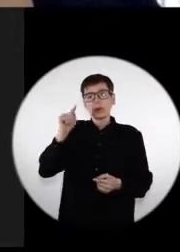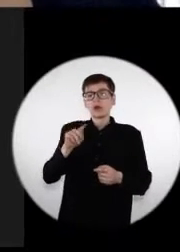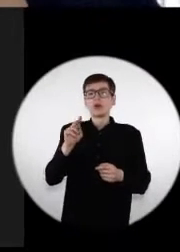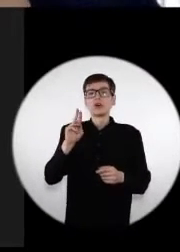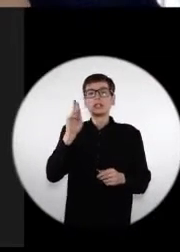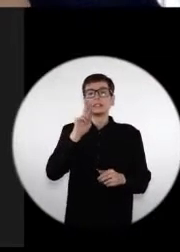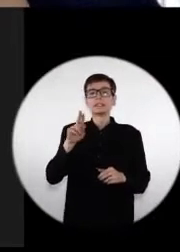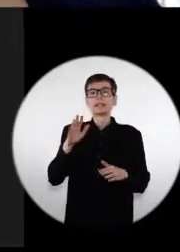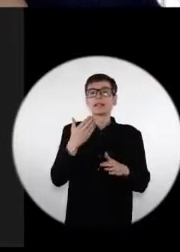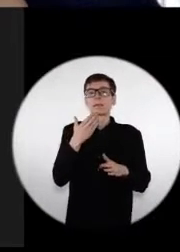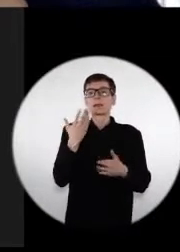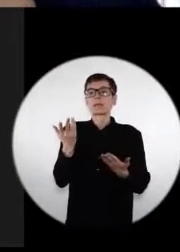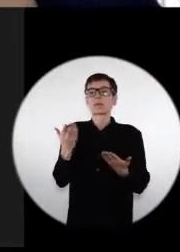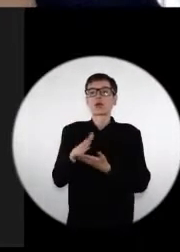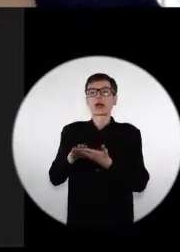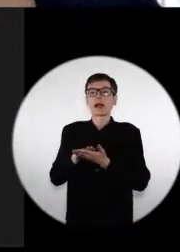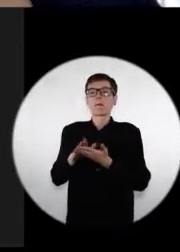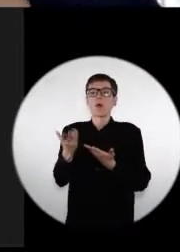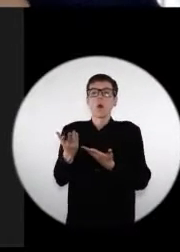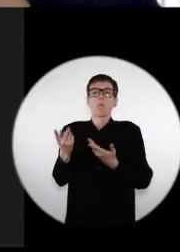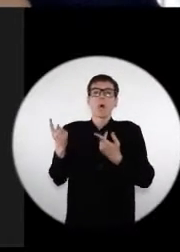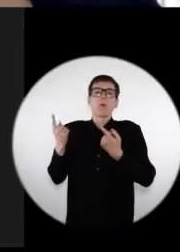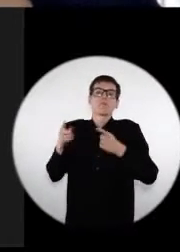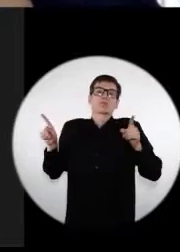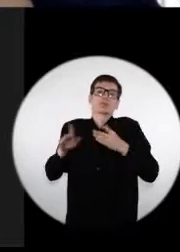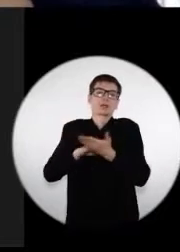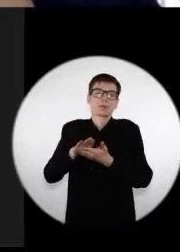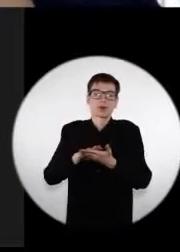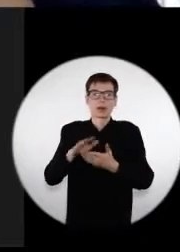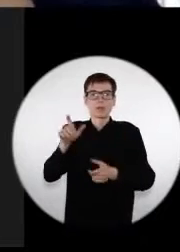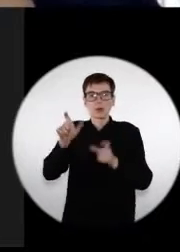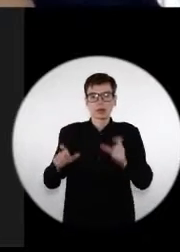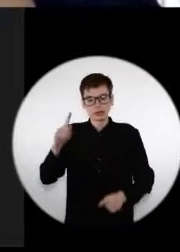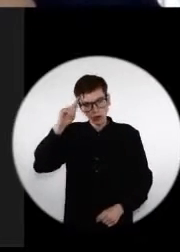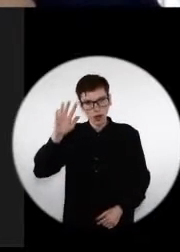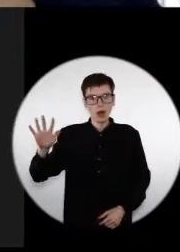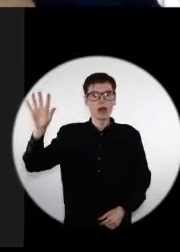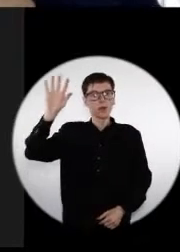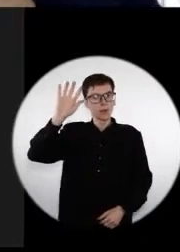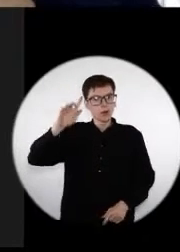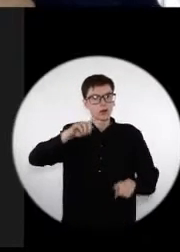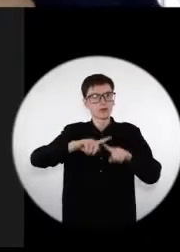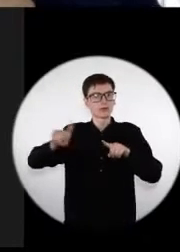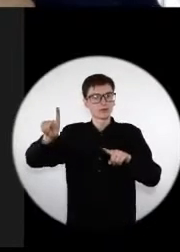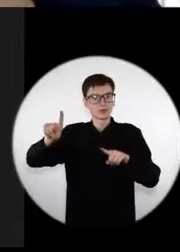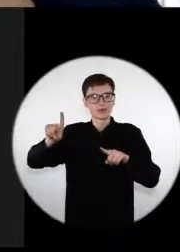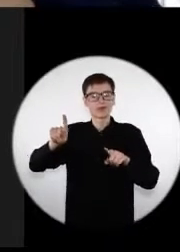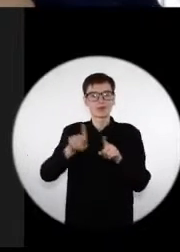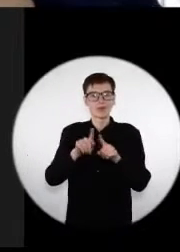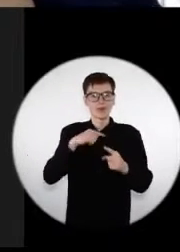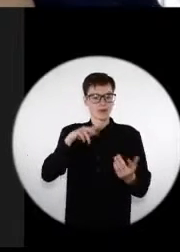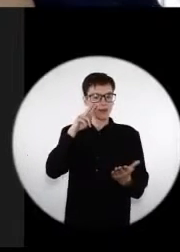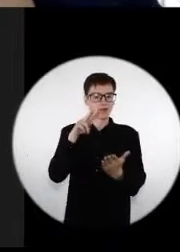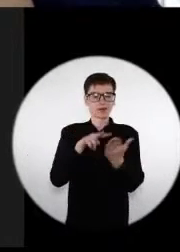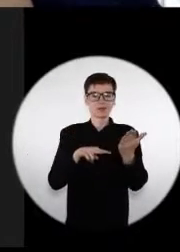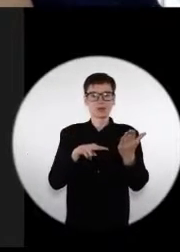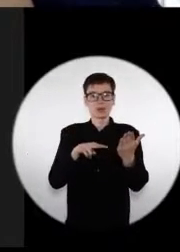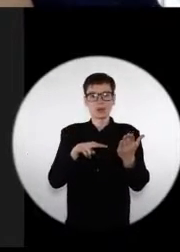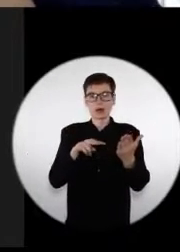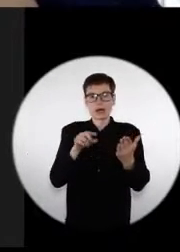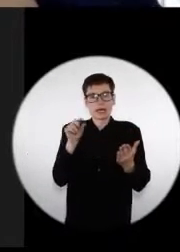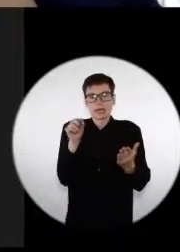interpretación si con harta intención de la lectura y tampoco sin ningún tipo de música para que la gente se pudiera imaginar